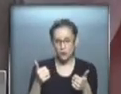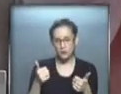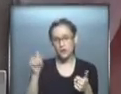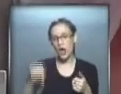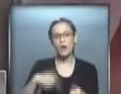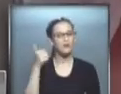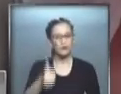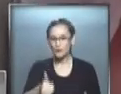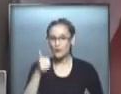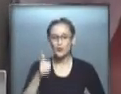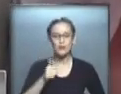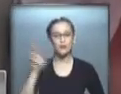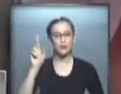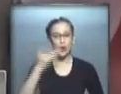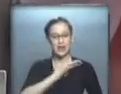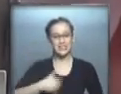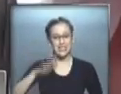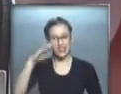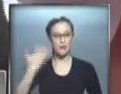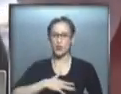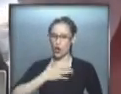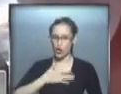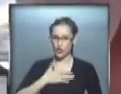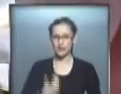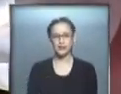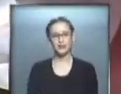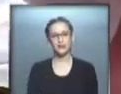muy contenta tiene una recuperación